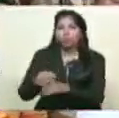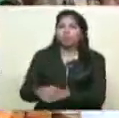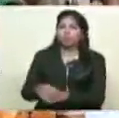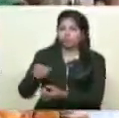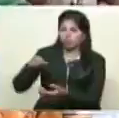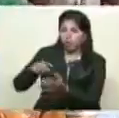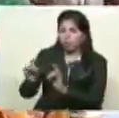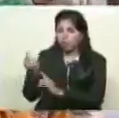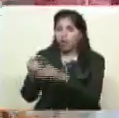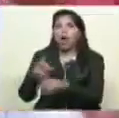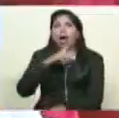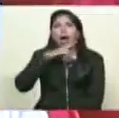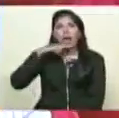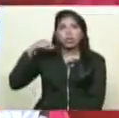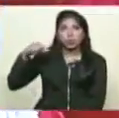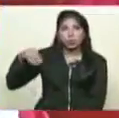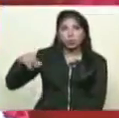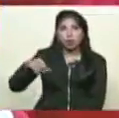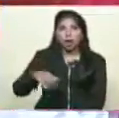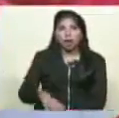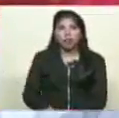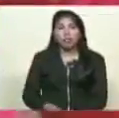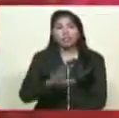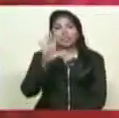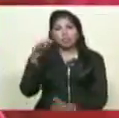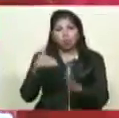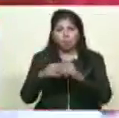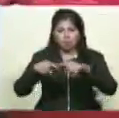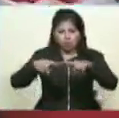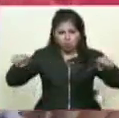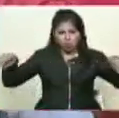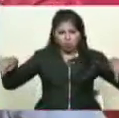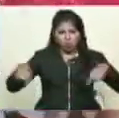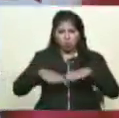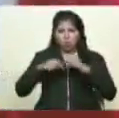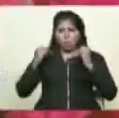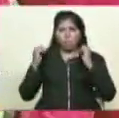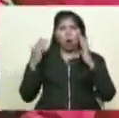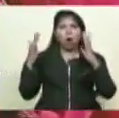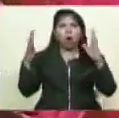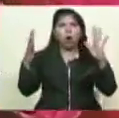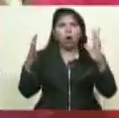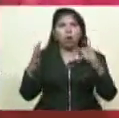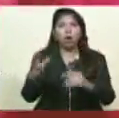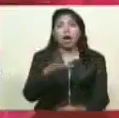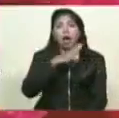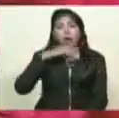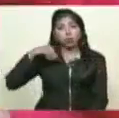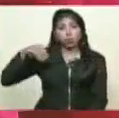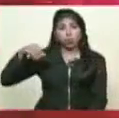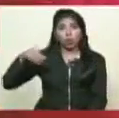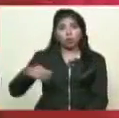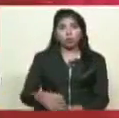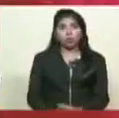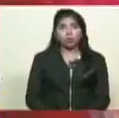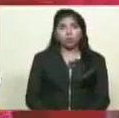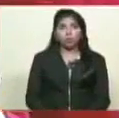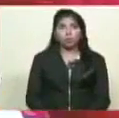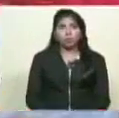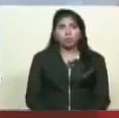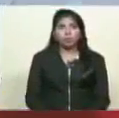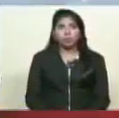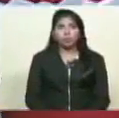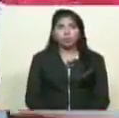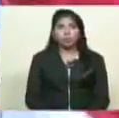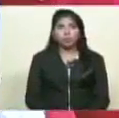Tenemos 5.212 hectáreas de caña de azúcar. Ahorita vamos a comenzar zafra en los venideros días, con más